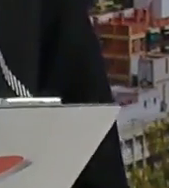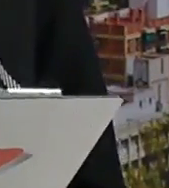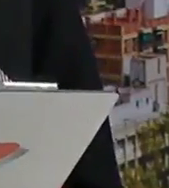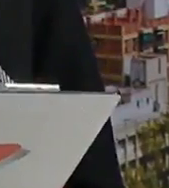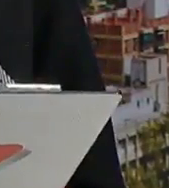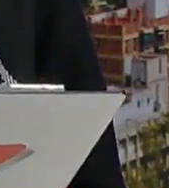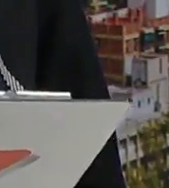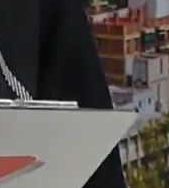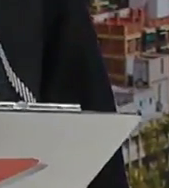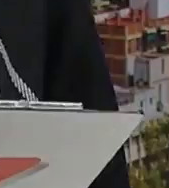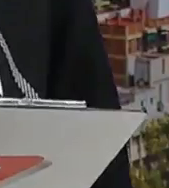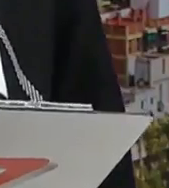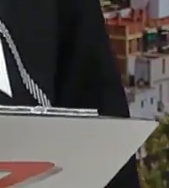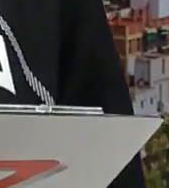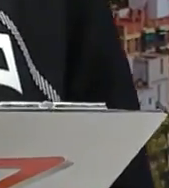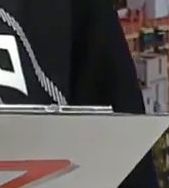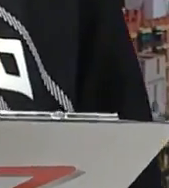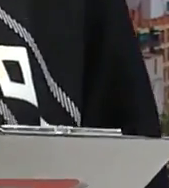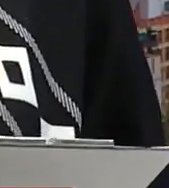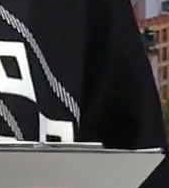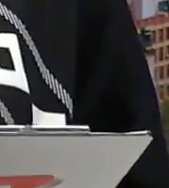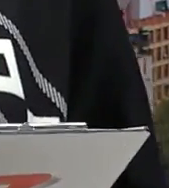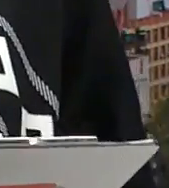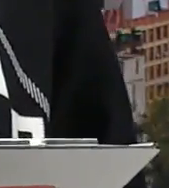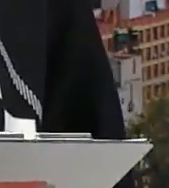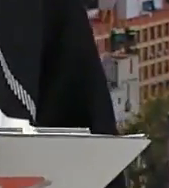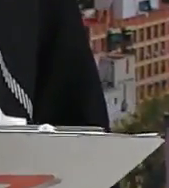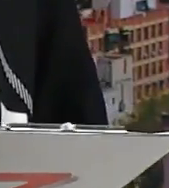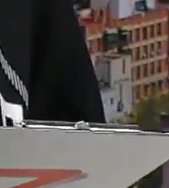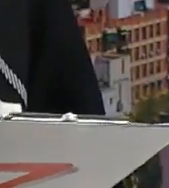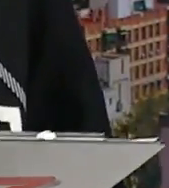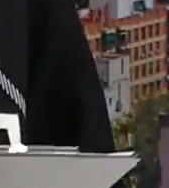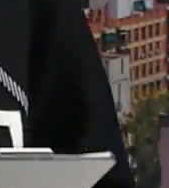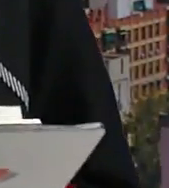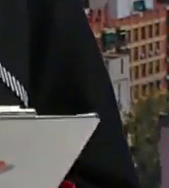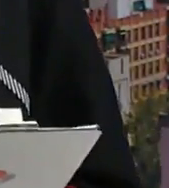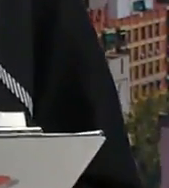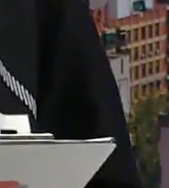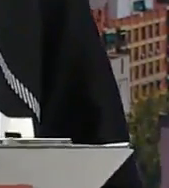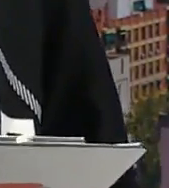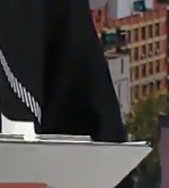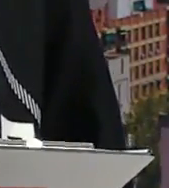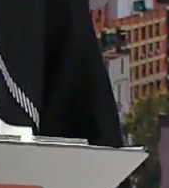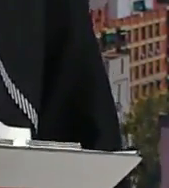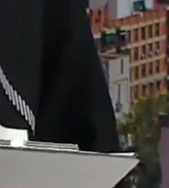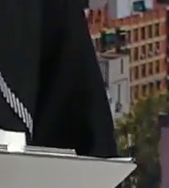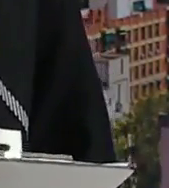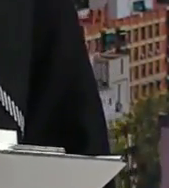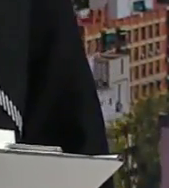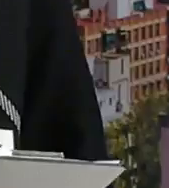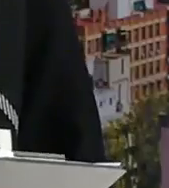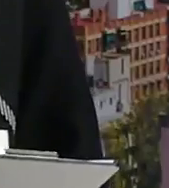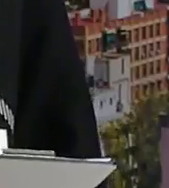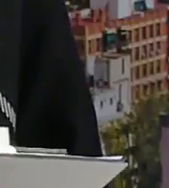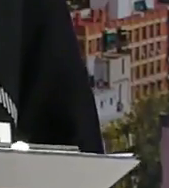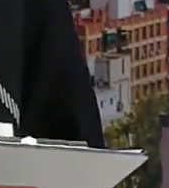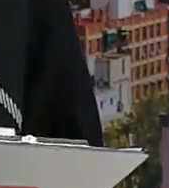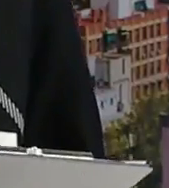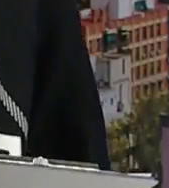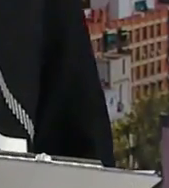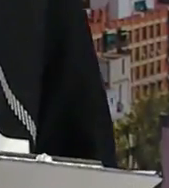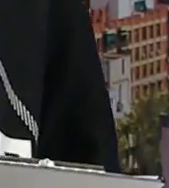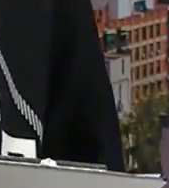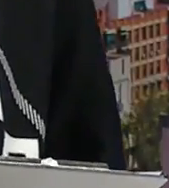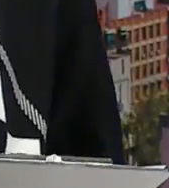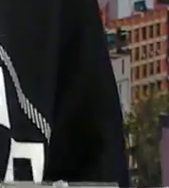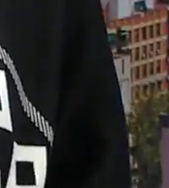moto financiada y entrega inmediata con tu tarjeta de crédito con plan Ahora 18 o con Nevada hasta en 15 cuotas o con un crédito personal y pagás